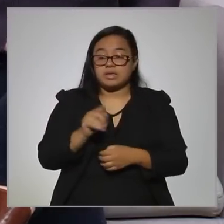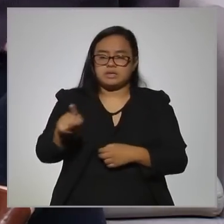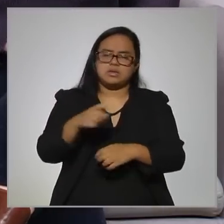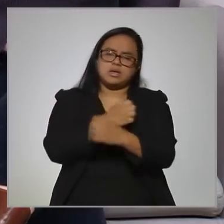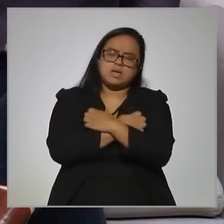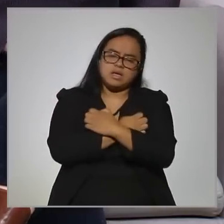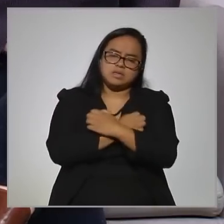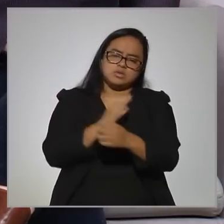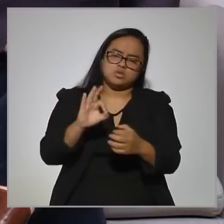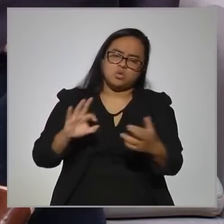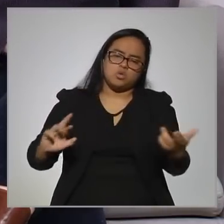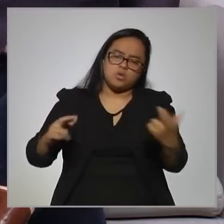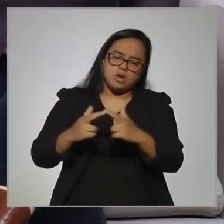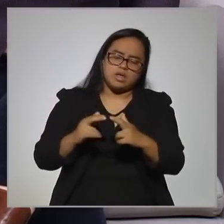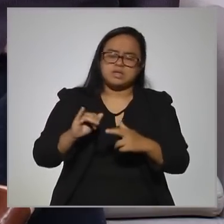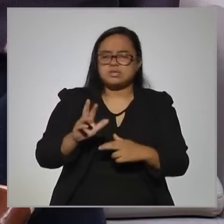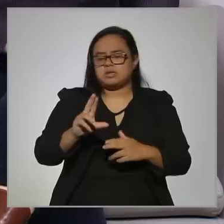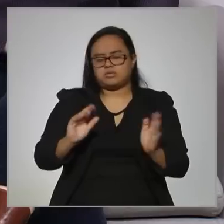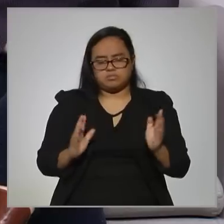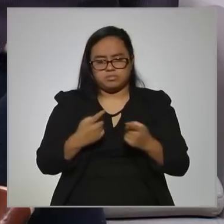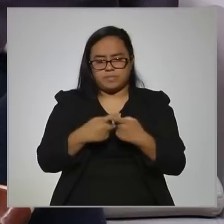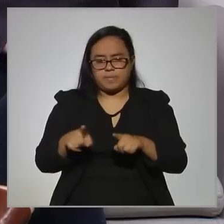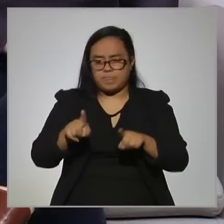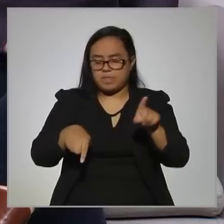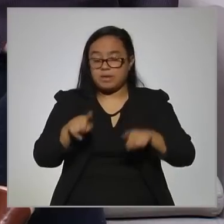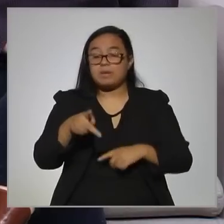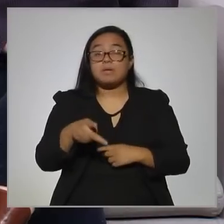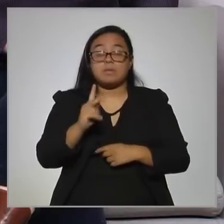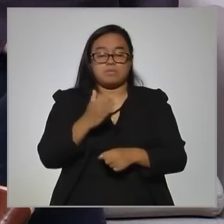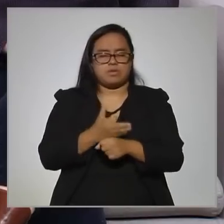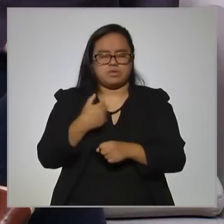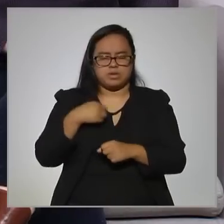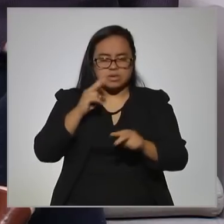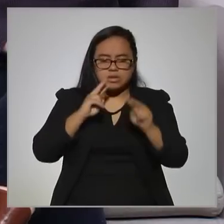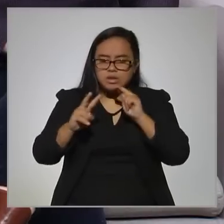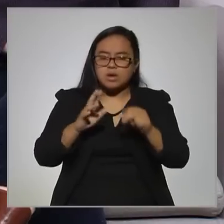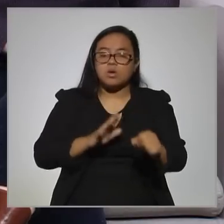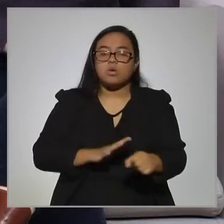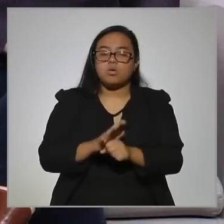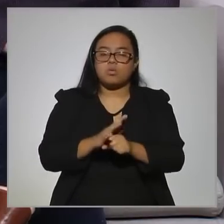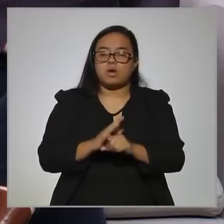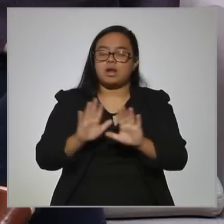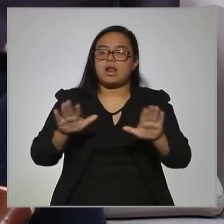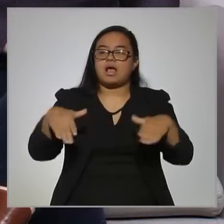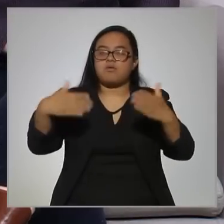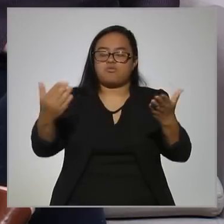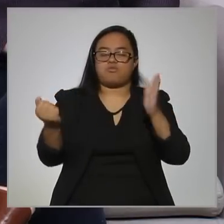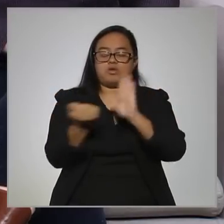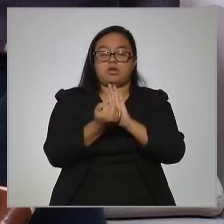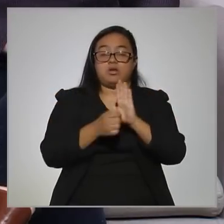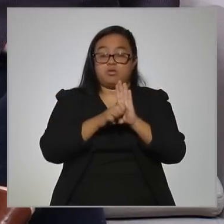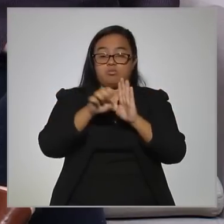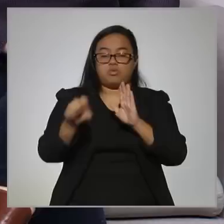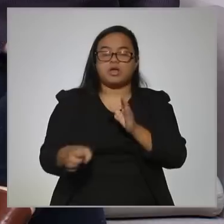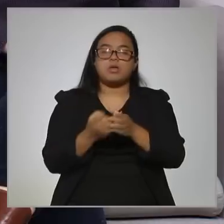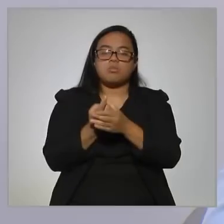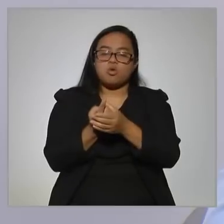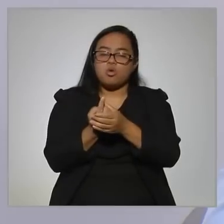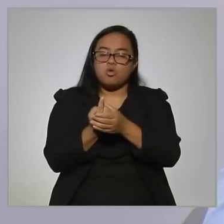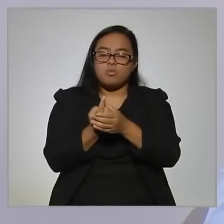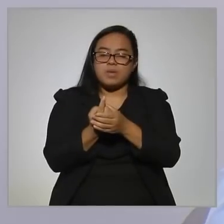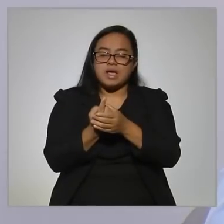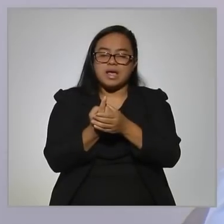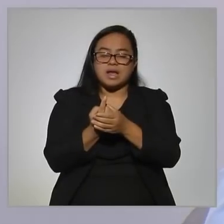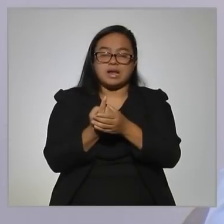forma religiosa o no. Pero yo lo que veo mucho son los símbolos externos. Por ejemplo, las velas.